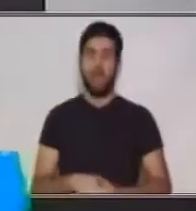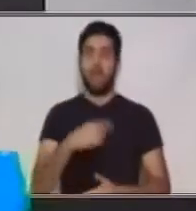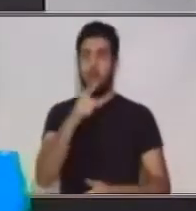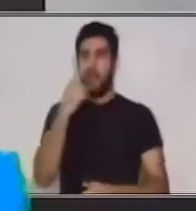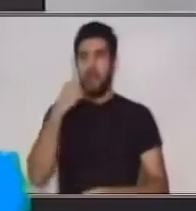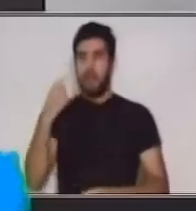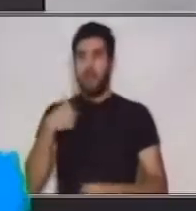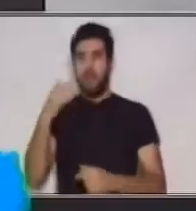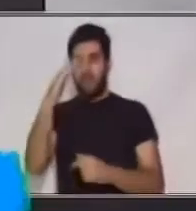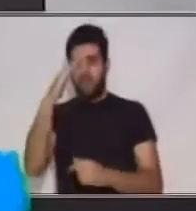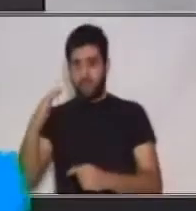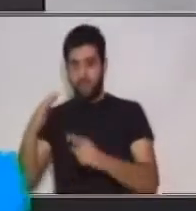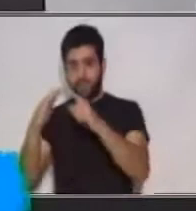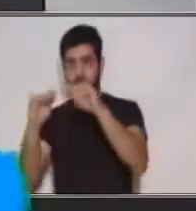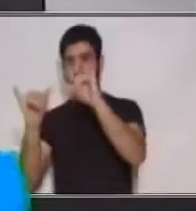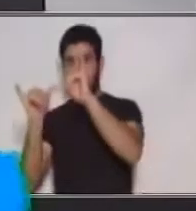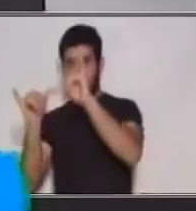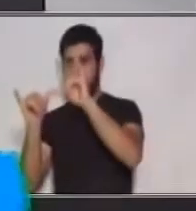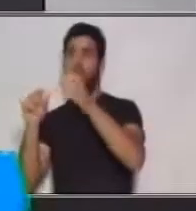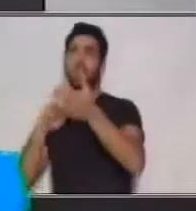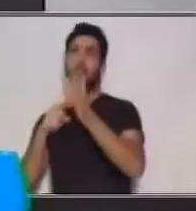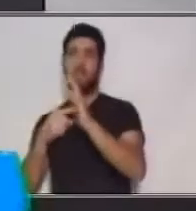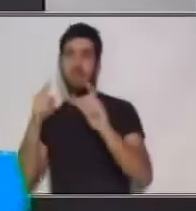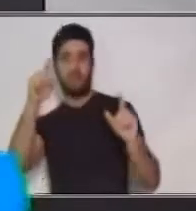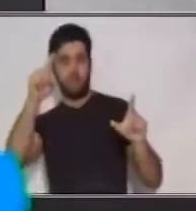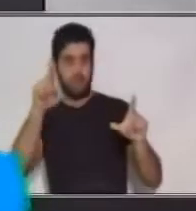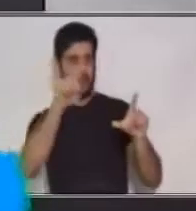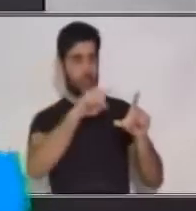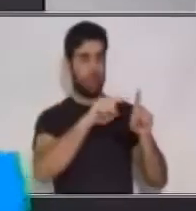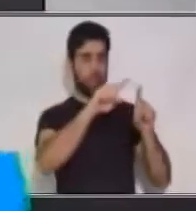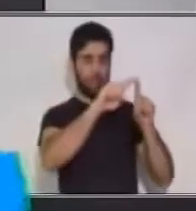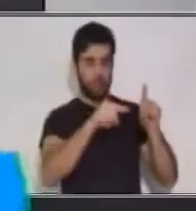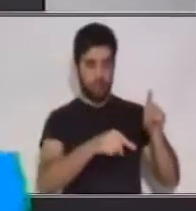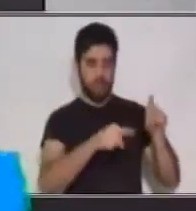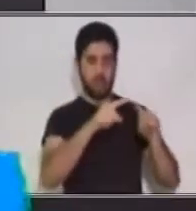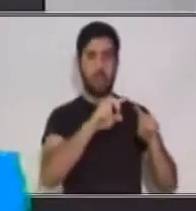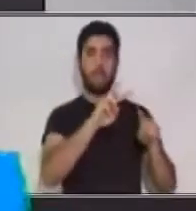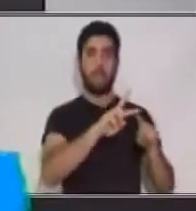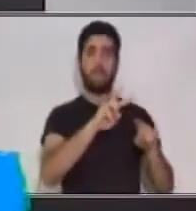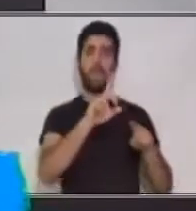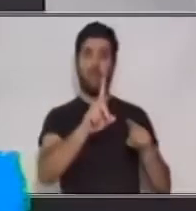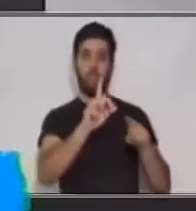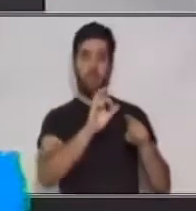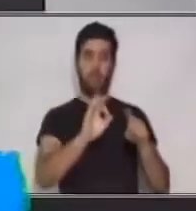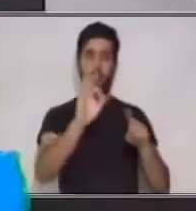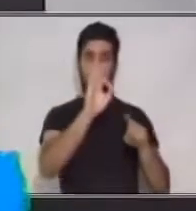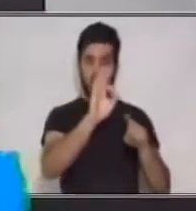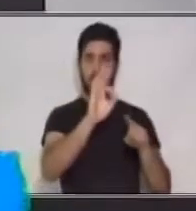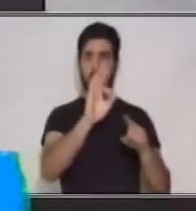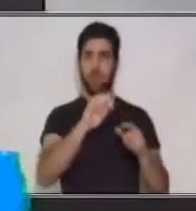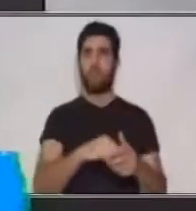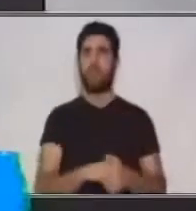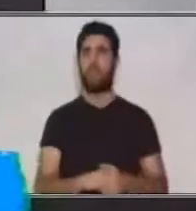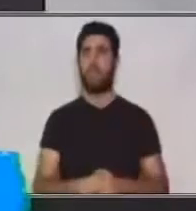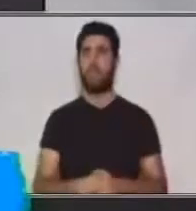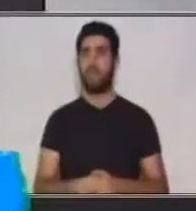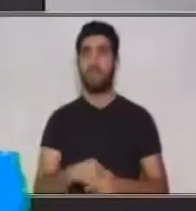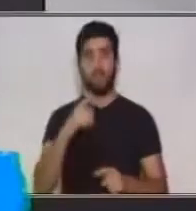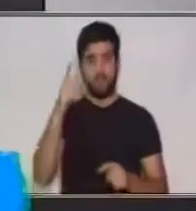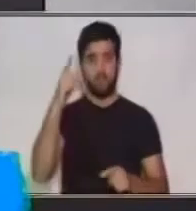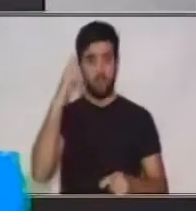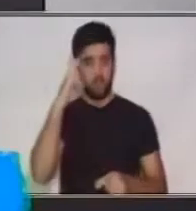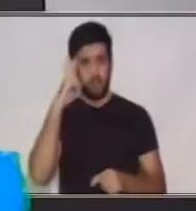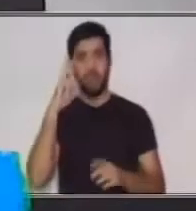tengo esta medida, yo voy a tener el ángulo de 21 grados. Entonces, Recuérdese que va a ser el que se